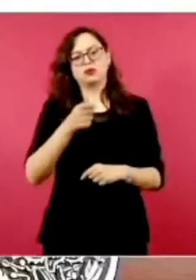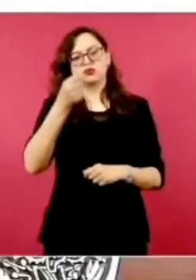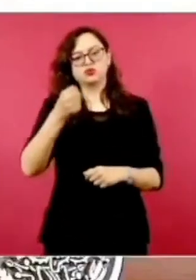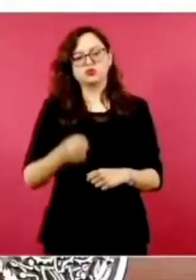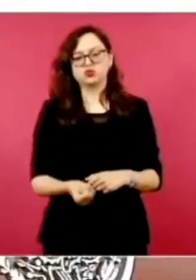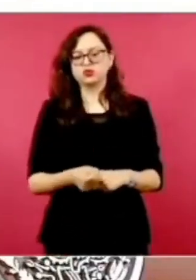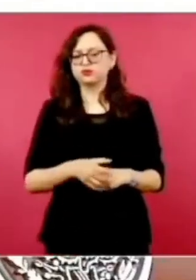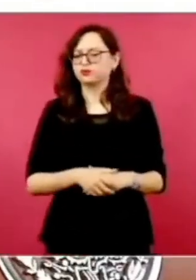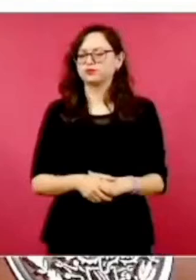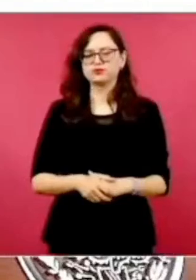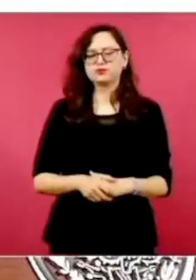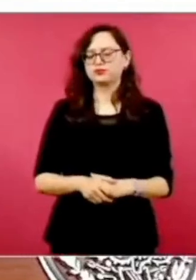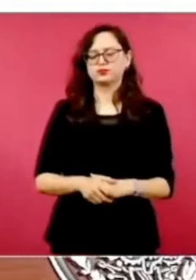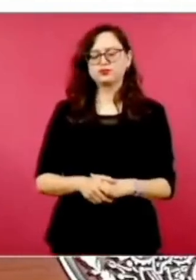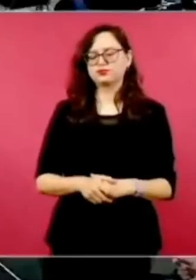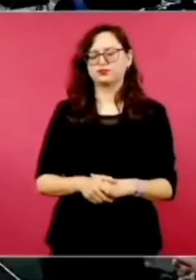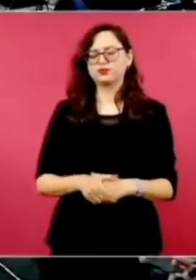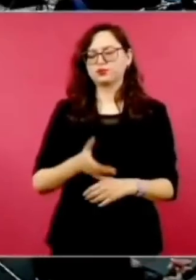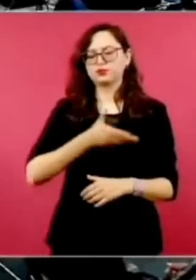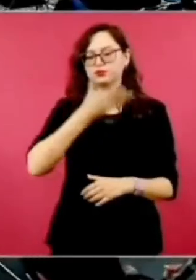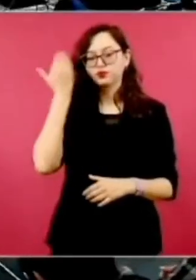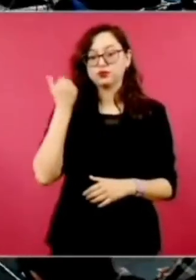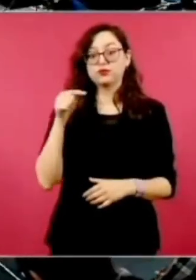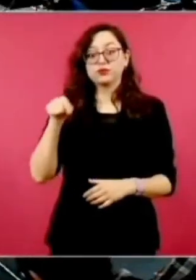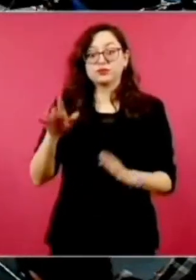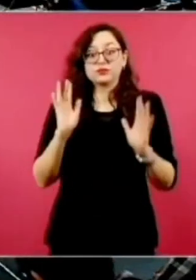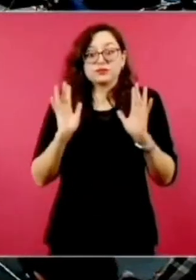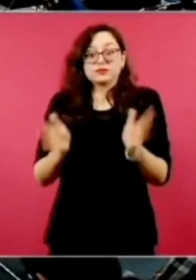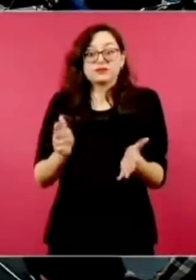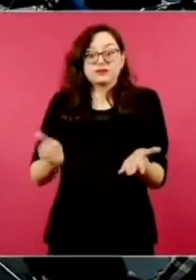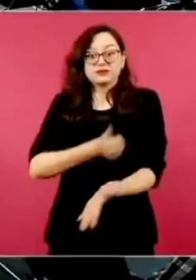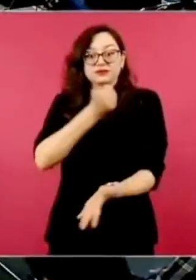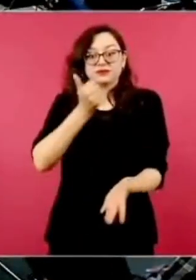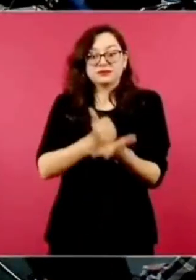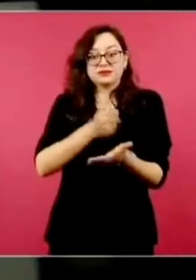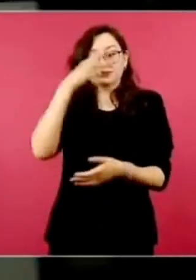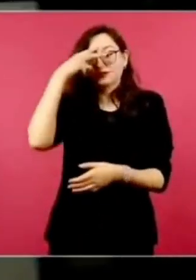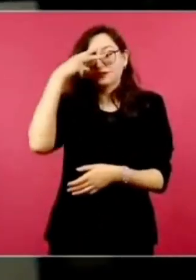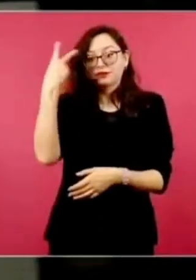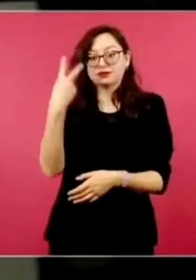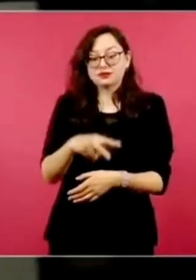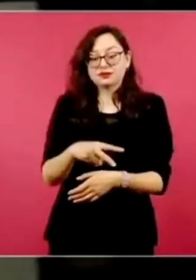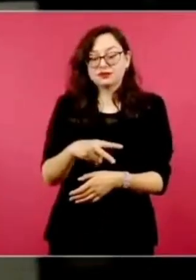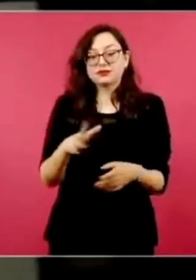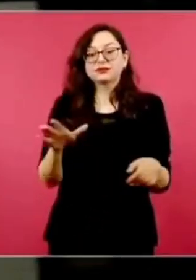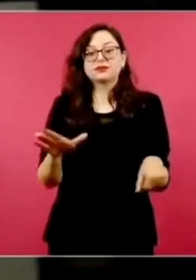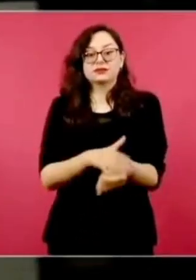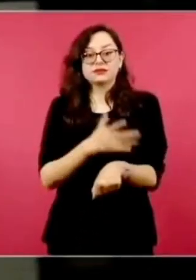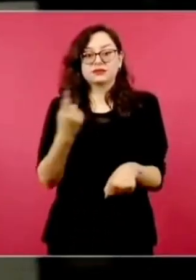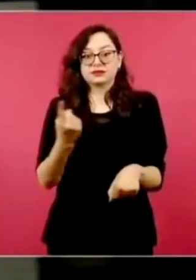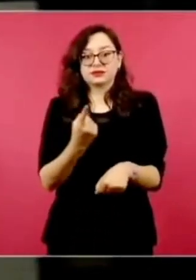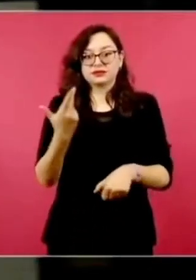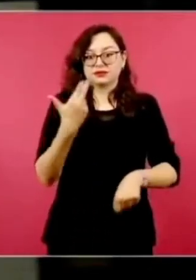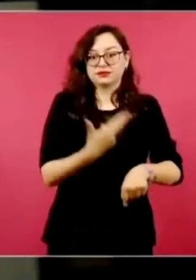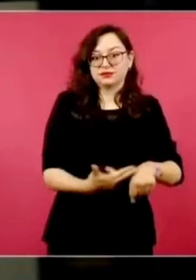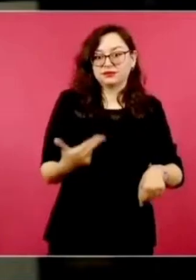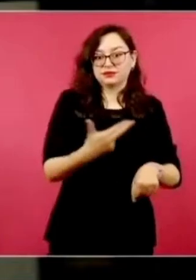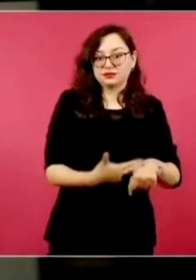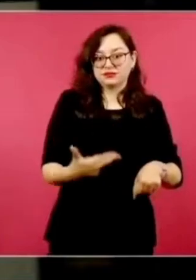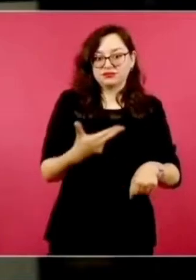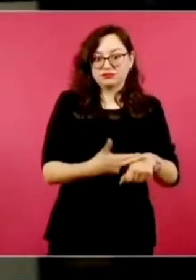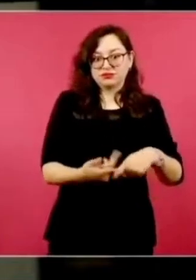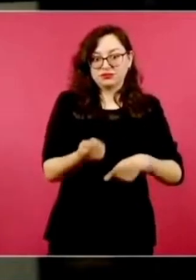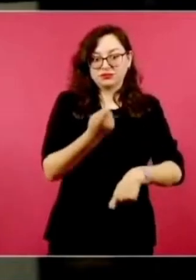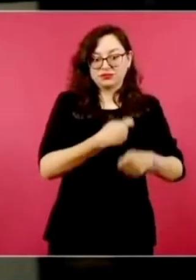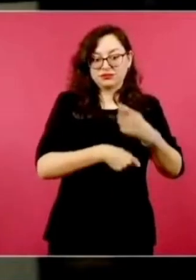tenemos. Porque ellos estaban en Ciudad de México por dos razones, o muchos de ellos. Unos porque estaban haciendo el trámite de asilo ante